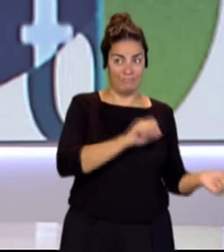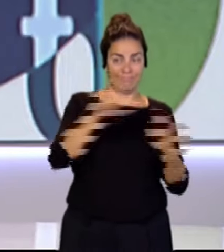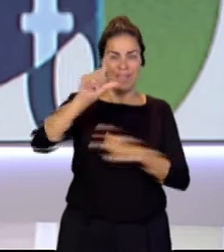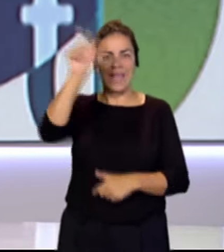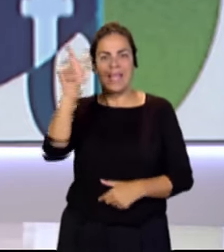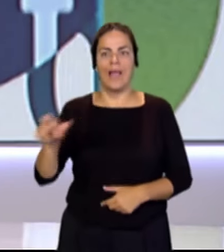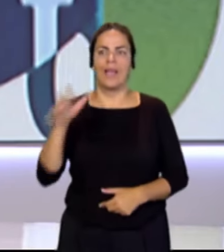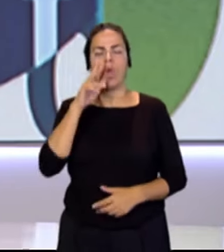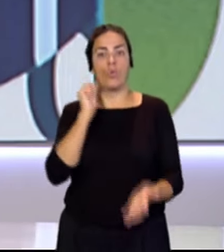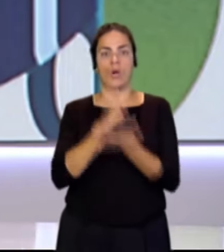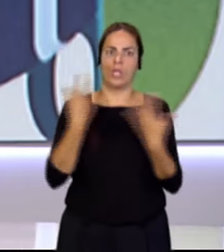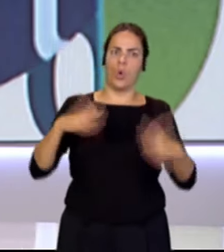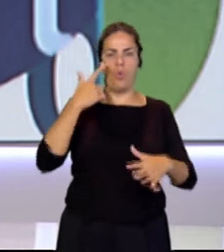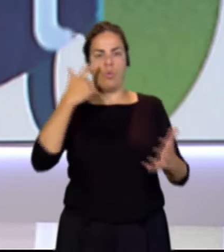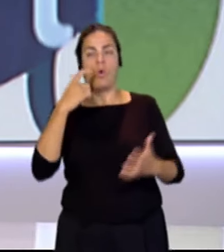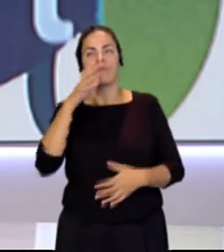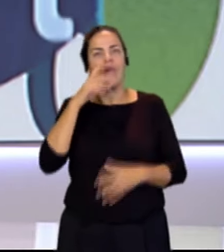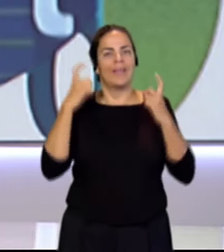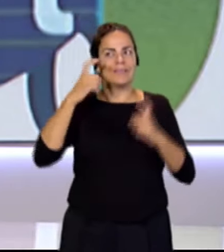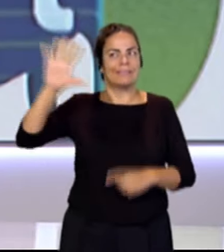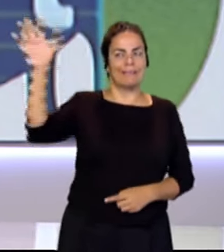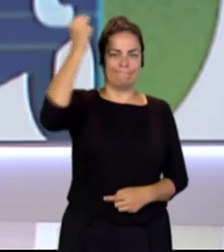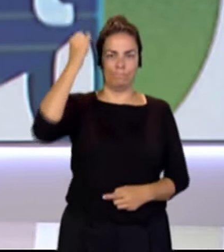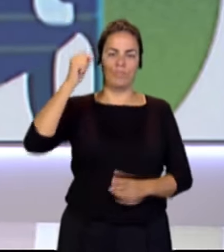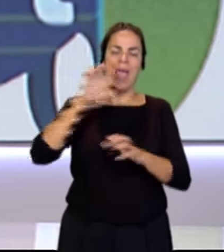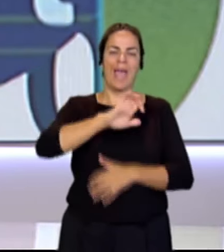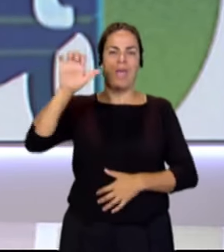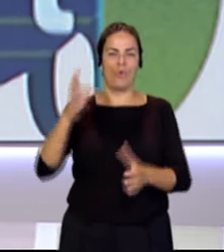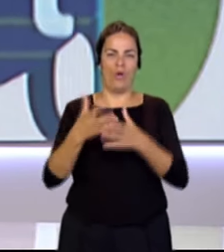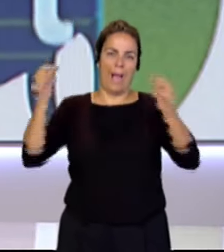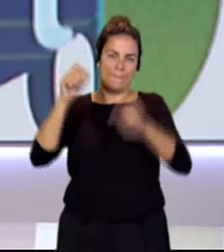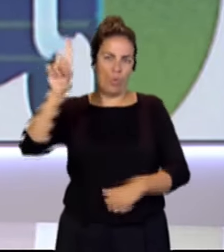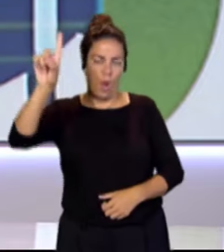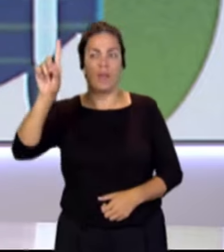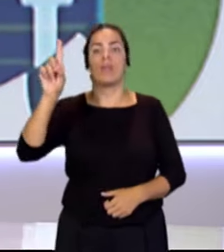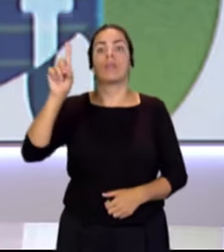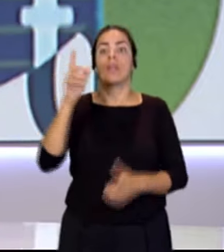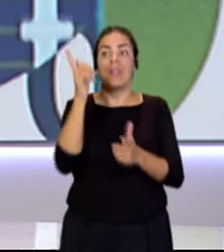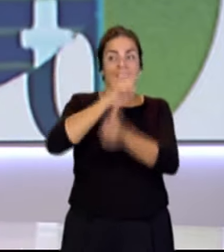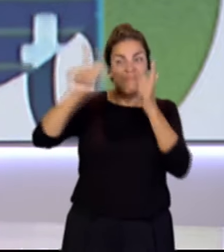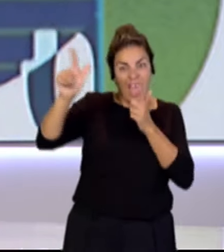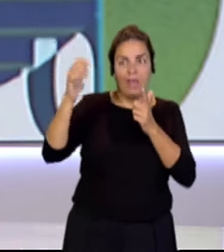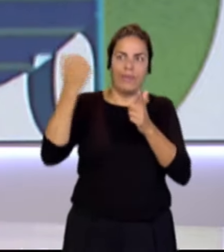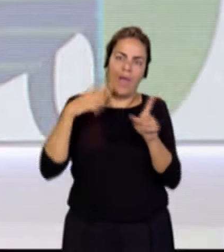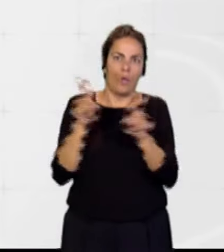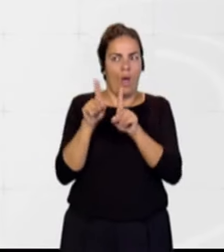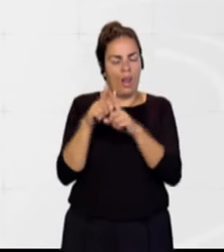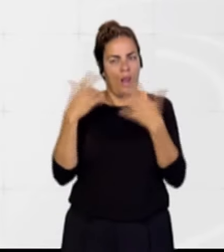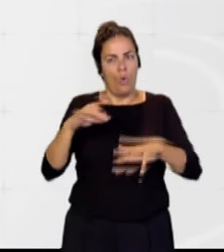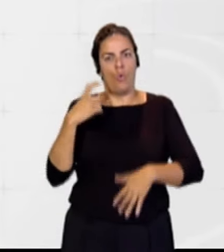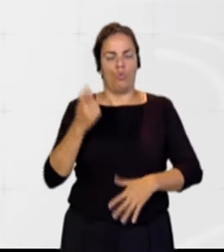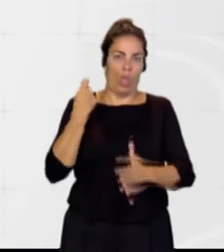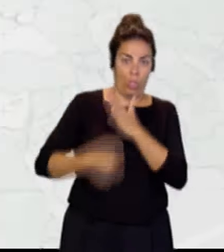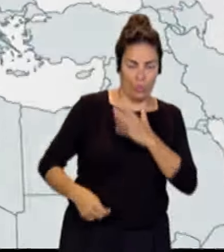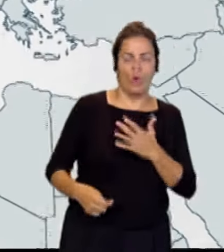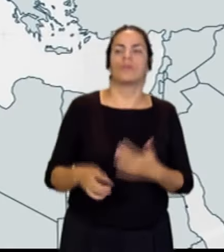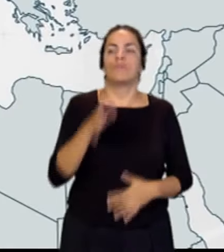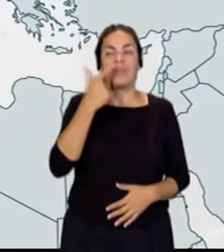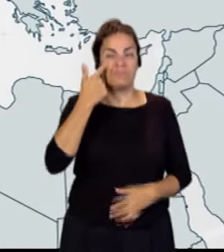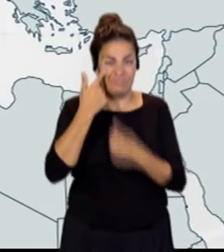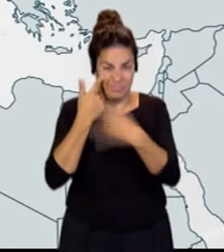reto llamativo conquistar la eurocup One el viaje desde luego ya cuenta casi como un partido más y si no vean el